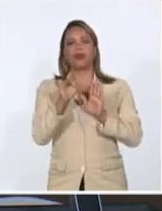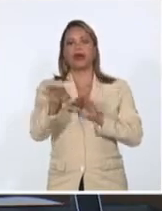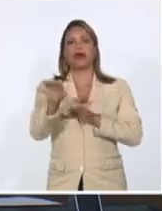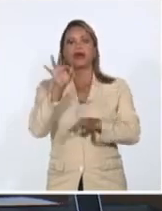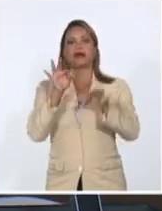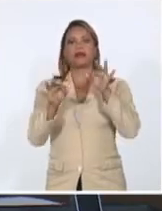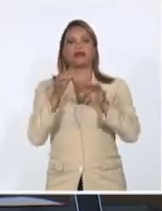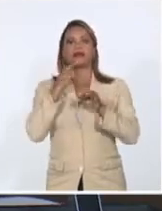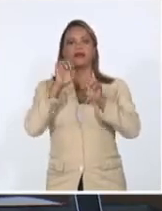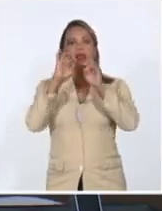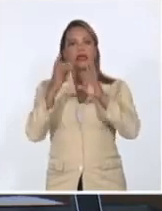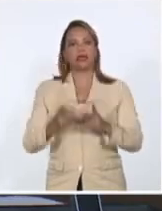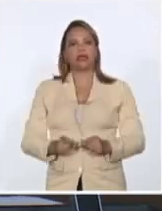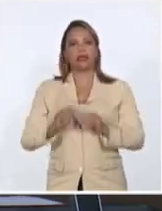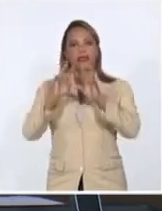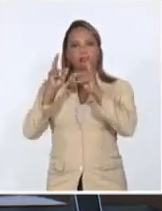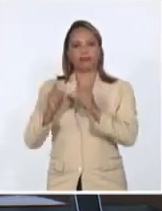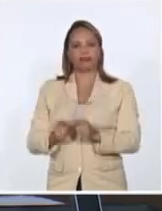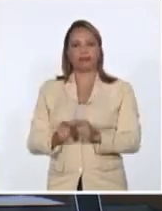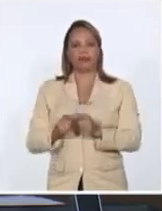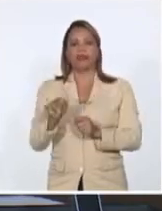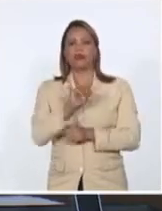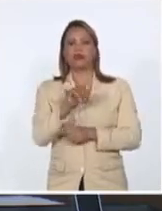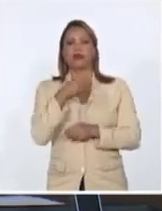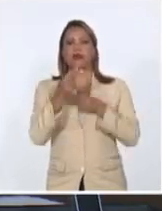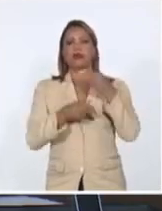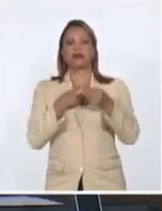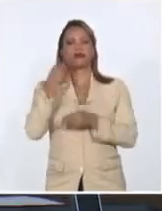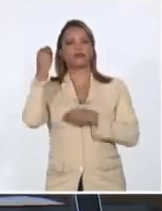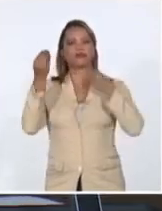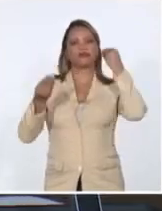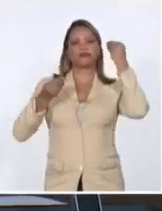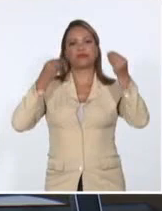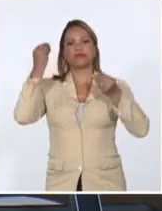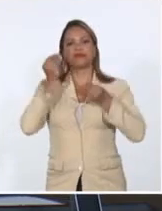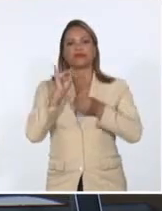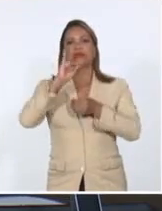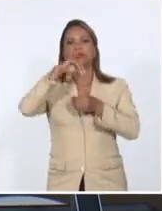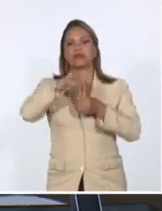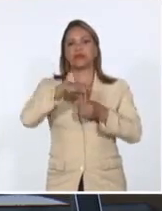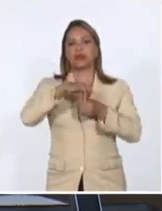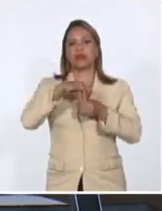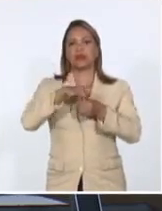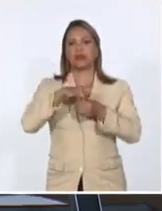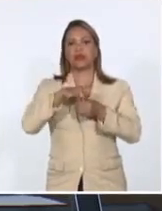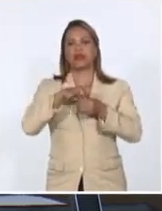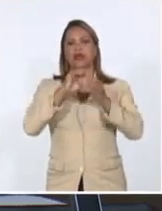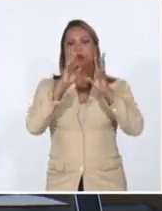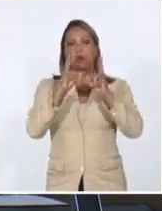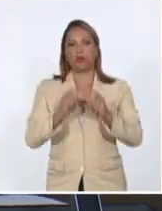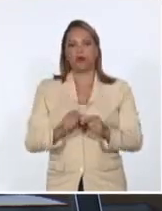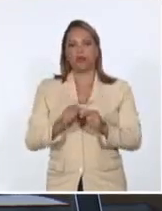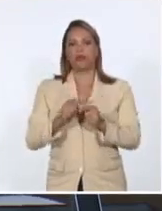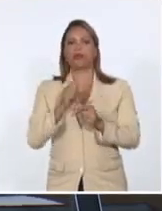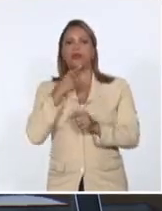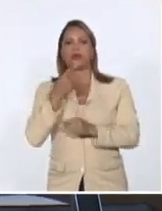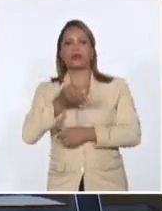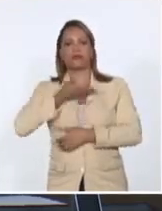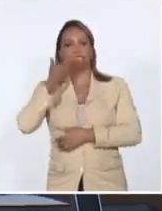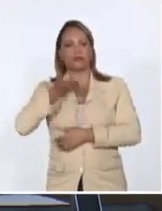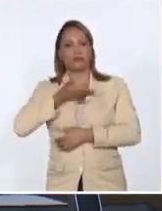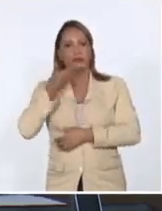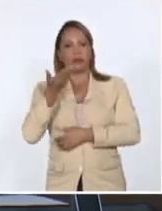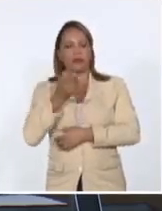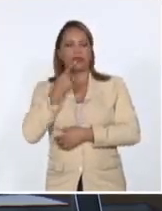de estadísticas, así como realizar análisis integrales, cuantitativos y cualitativos